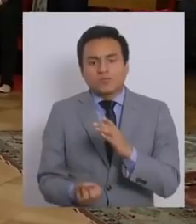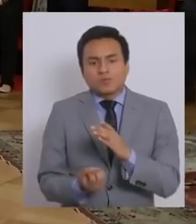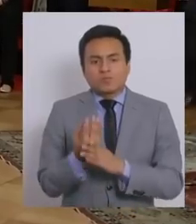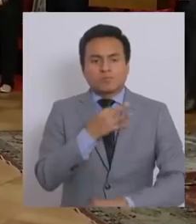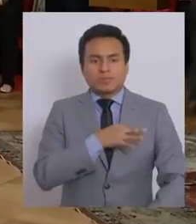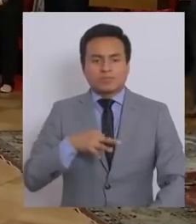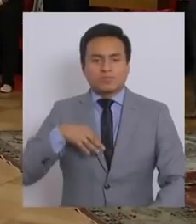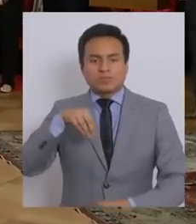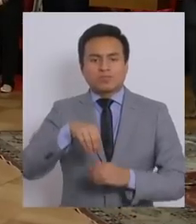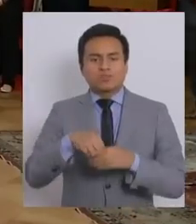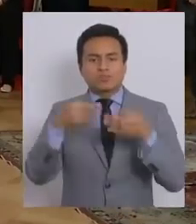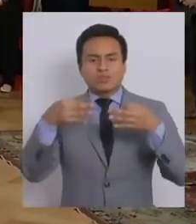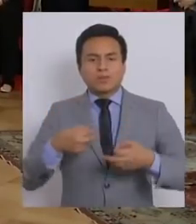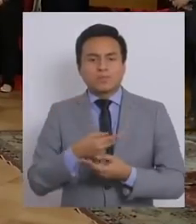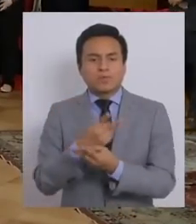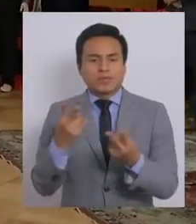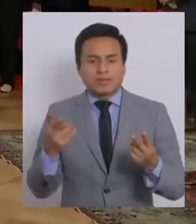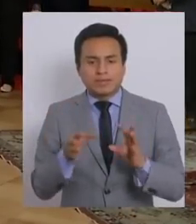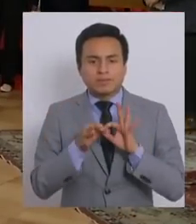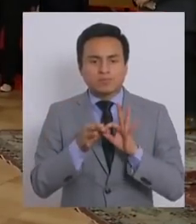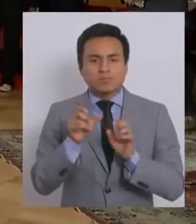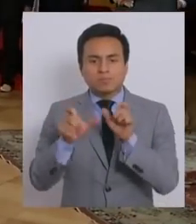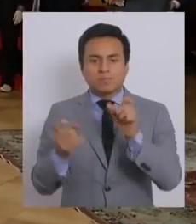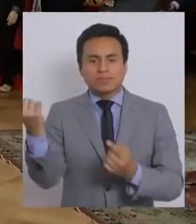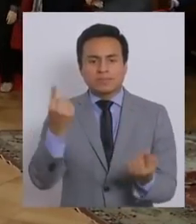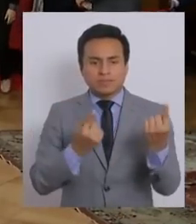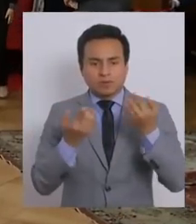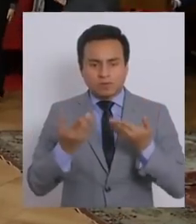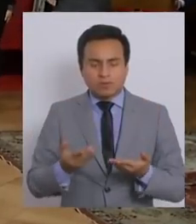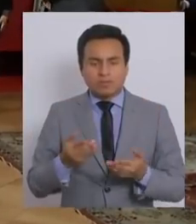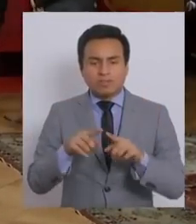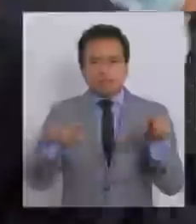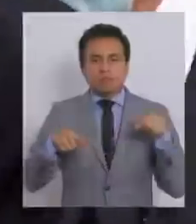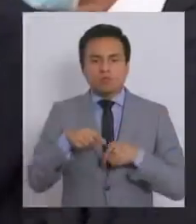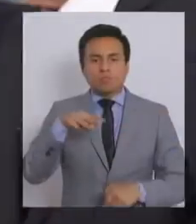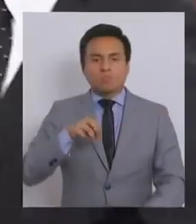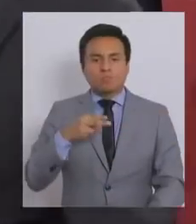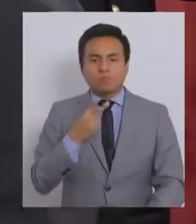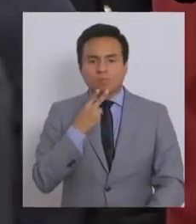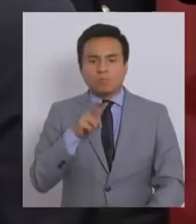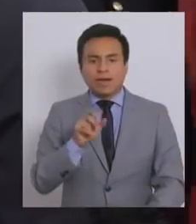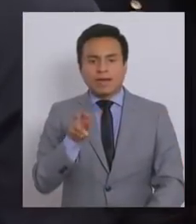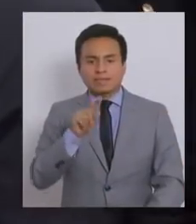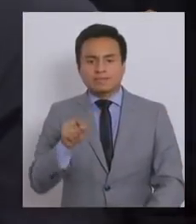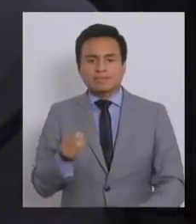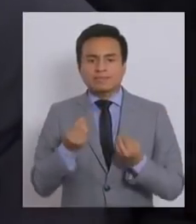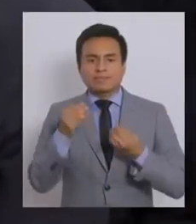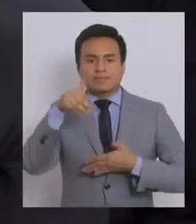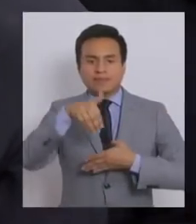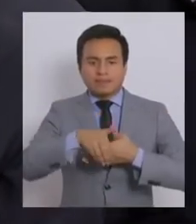junto a Joaquín Lavín, así que es un dato importante de que es un militante de la UDI, pero que votó